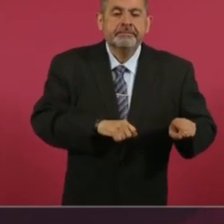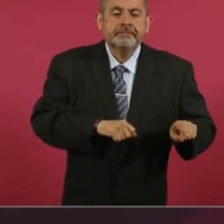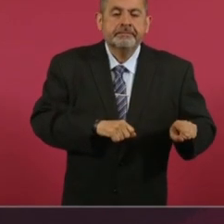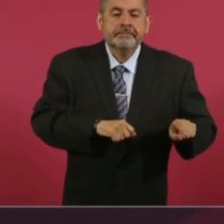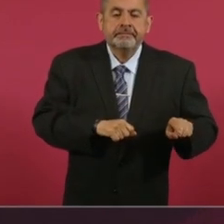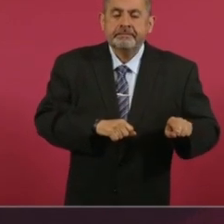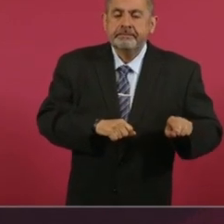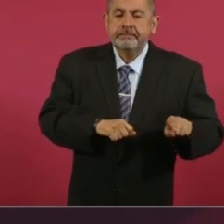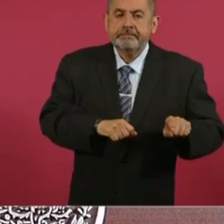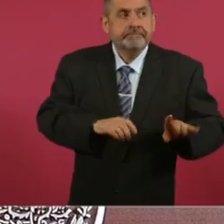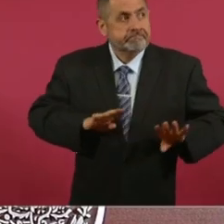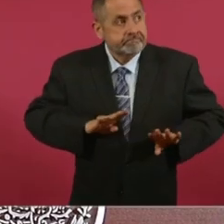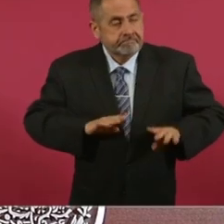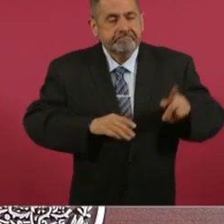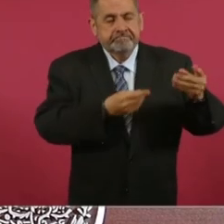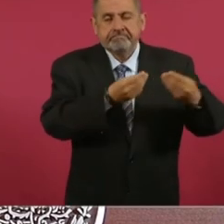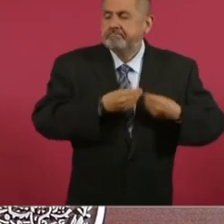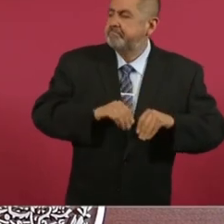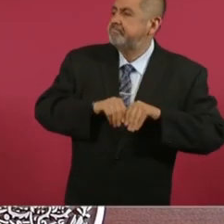a modo,